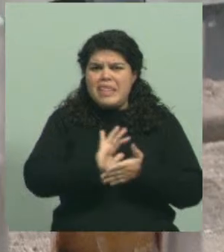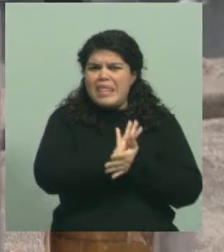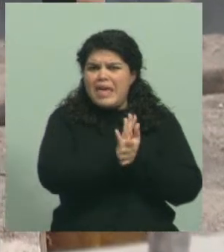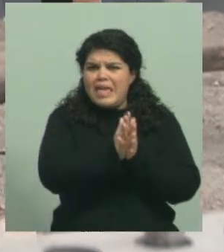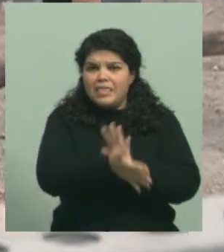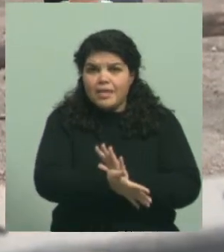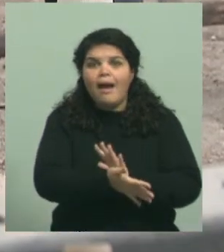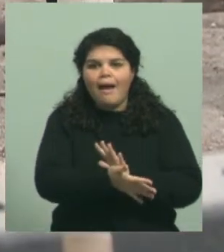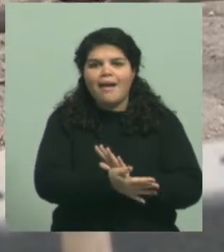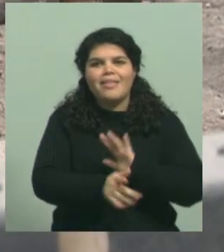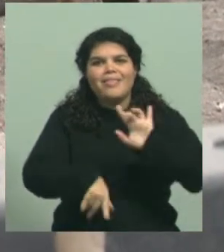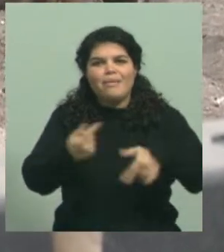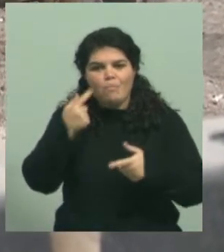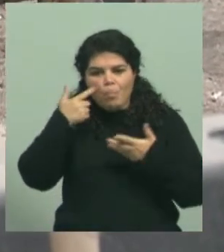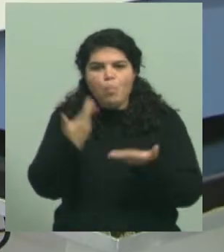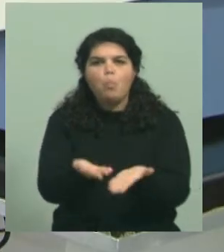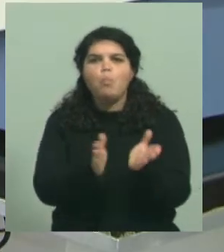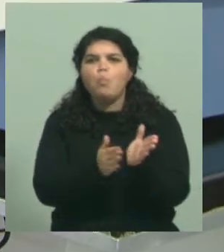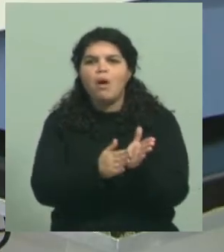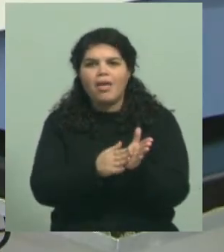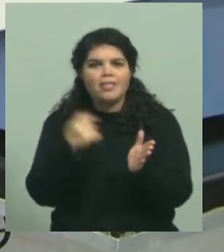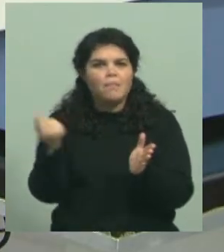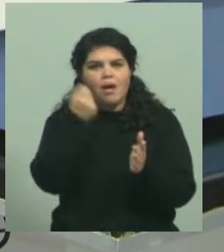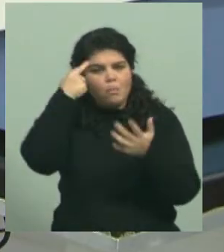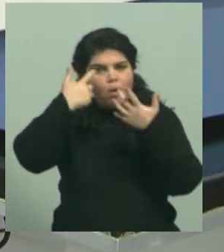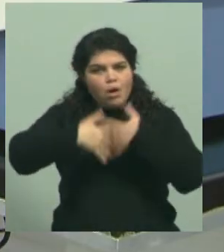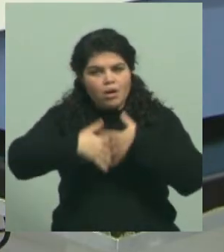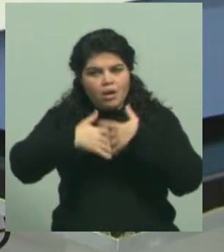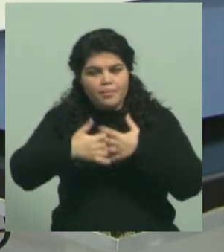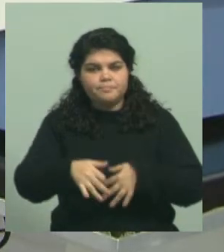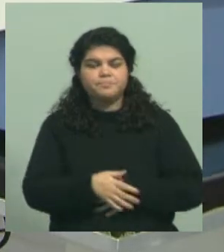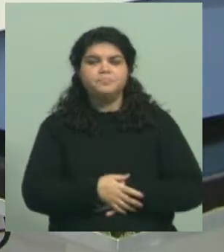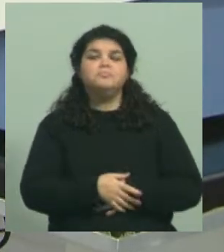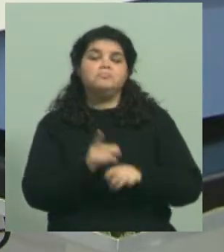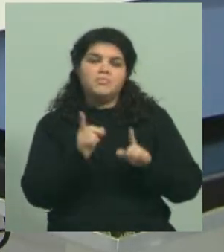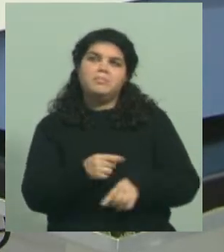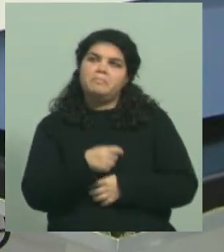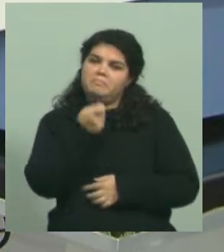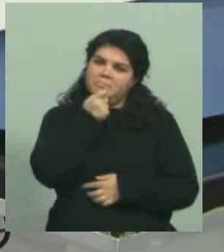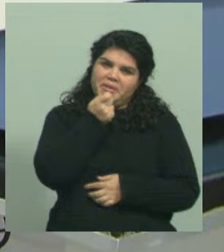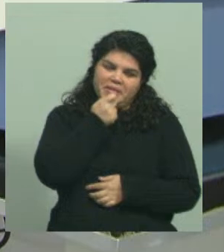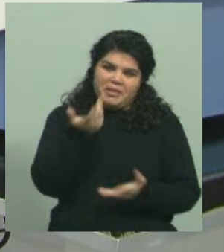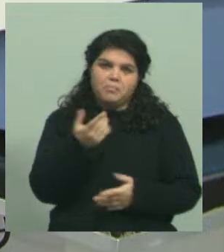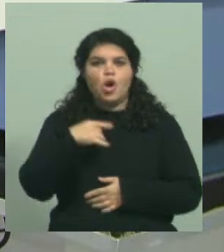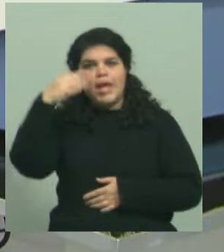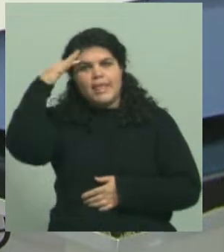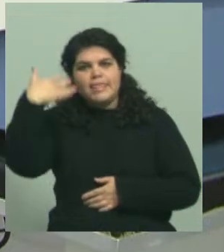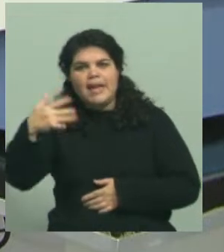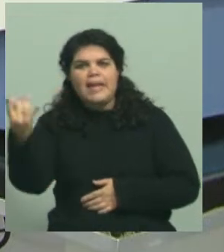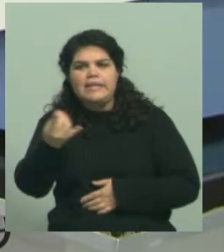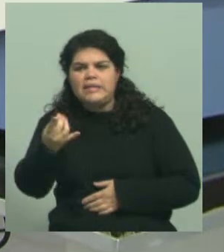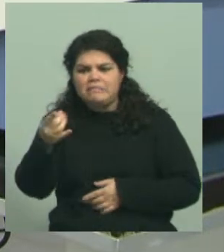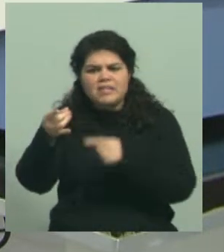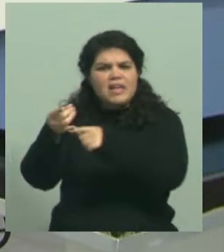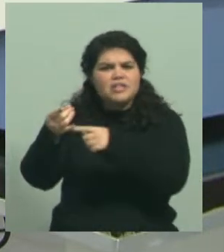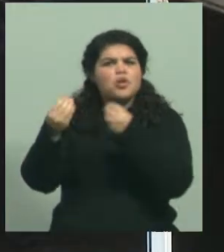que nos interpela todo el tiempo, que es cuáles son las consecuencias, por ejemplo, de la inteligencia artificial. Algo que está